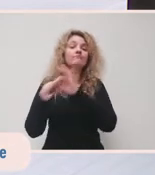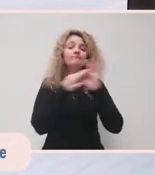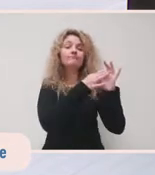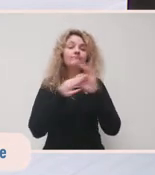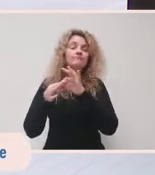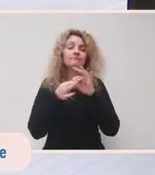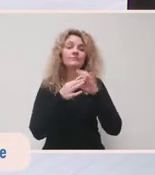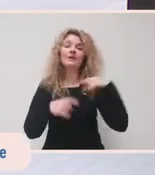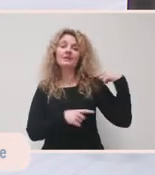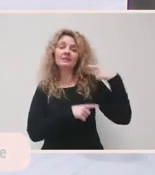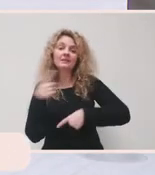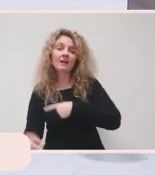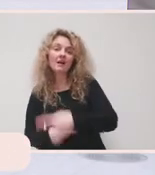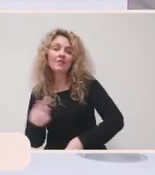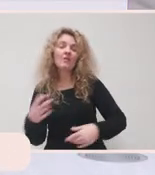tradición e modernidade.